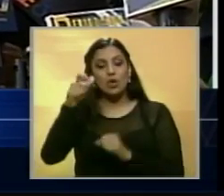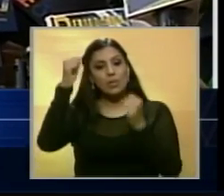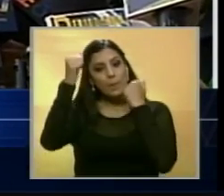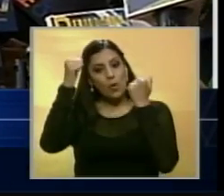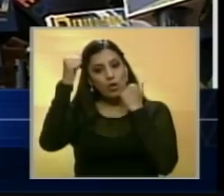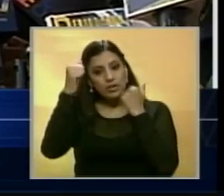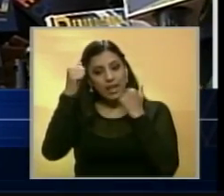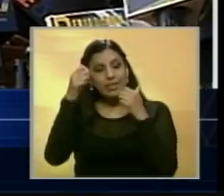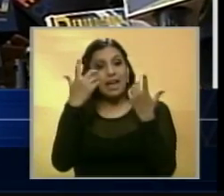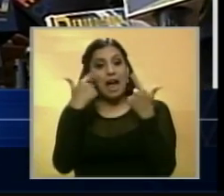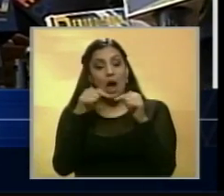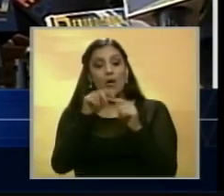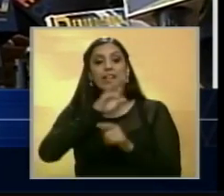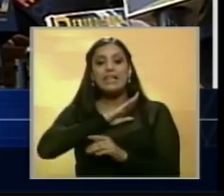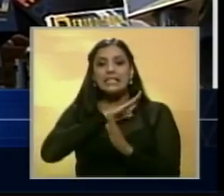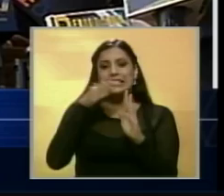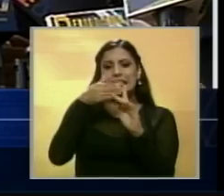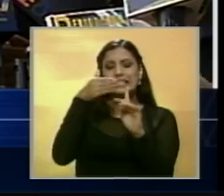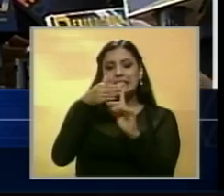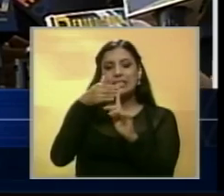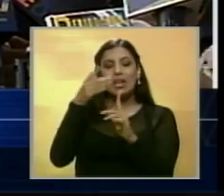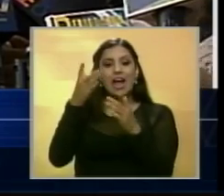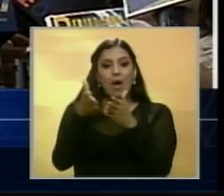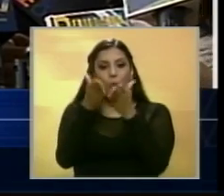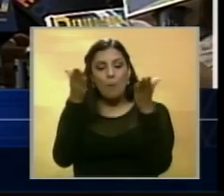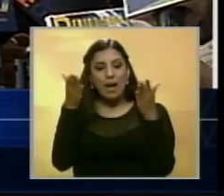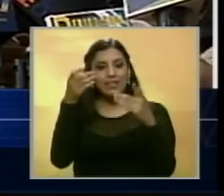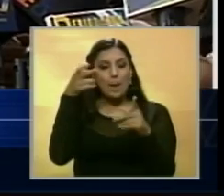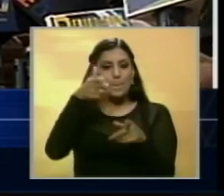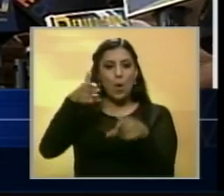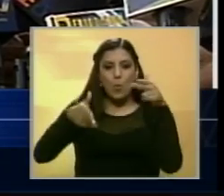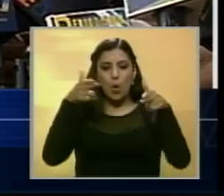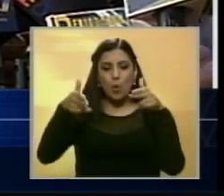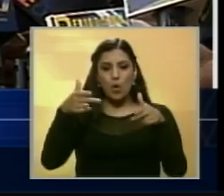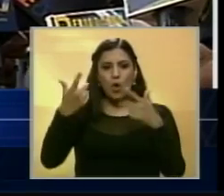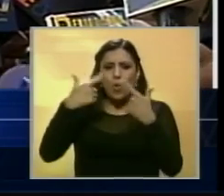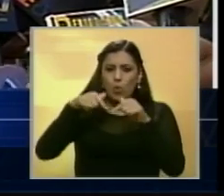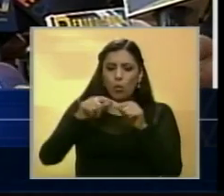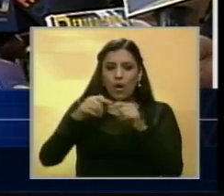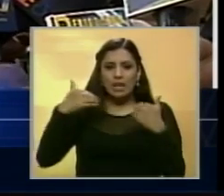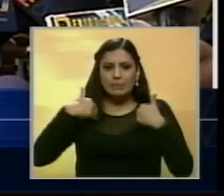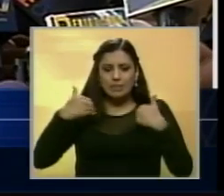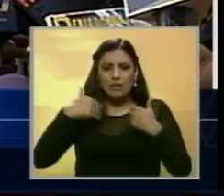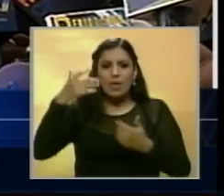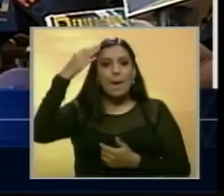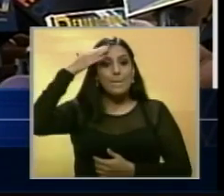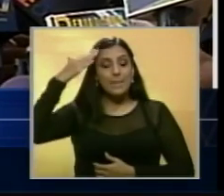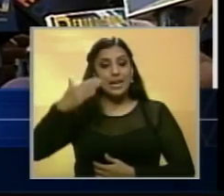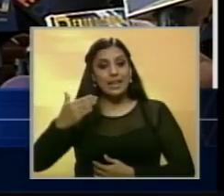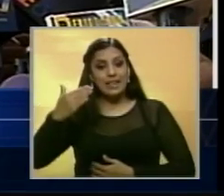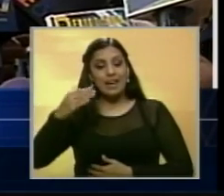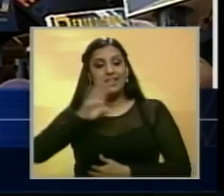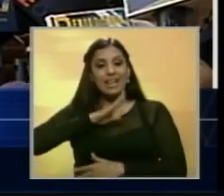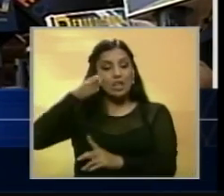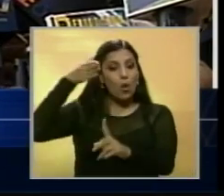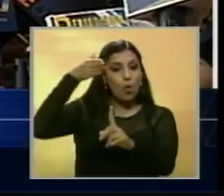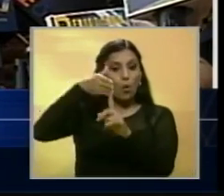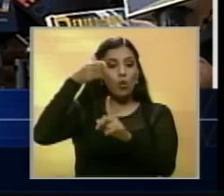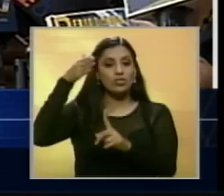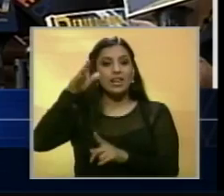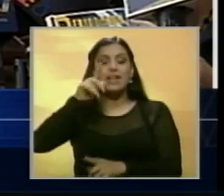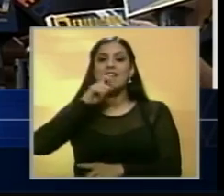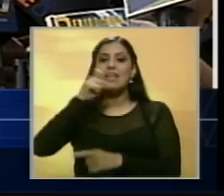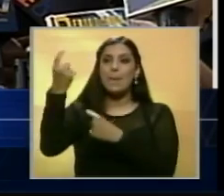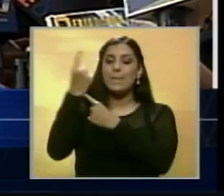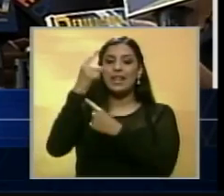en Cariaco hayan sido atacados con armas de fuego, repudiando el hecho de que la Guardia Nacional haya atacado bajo el